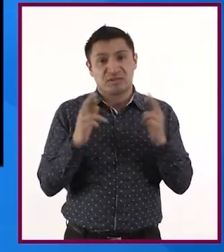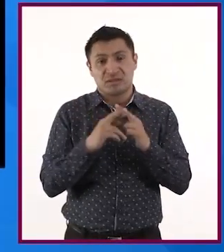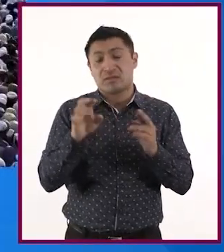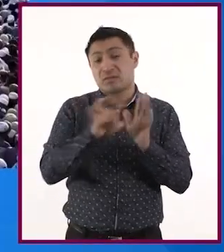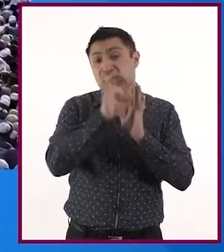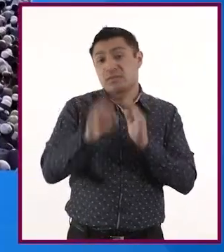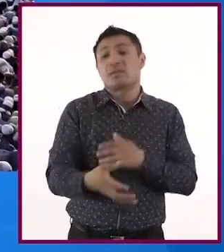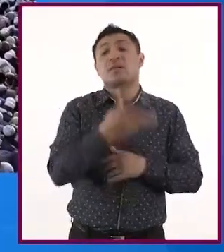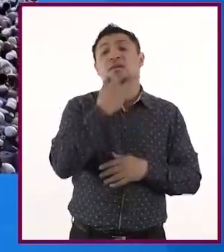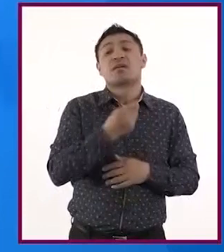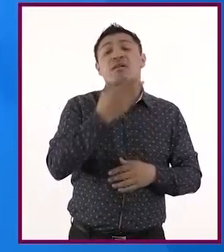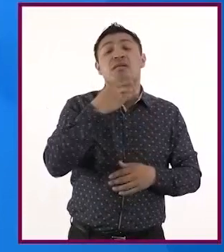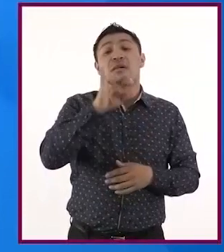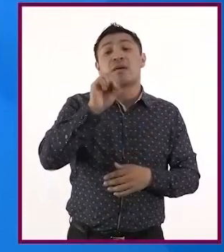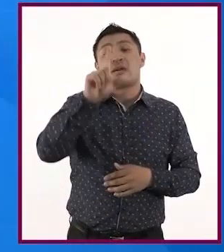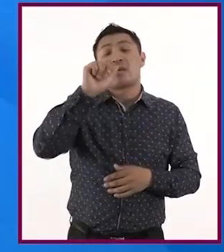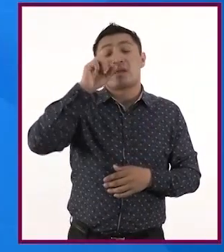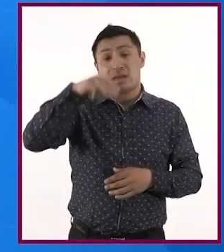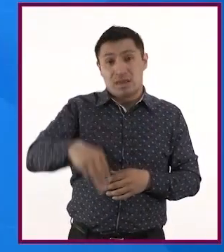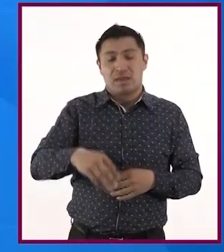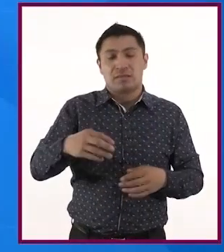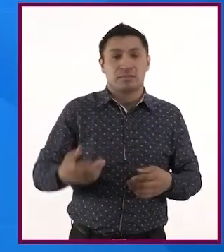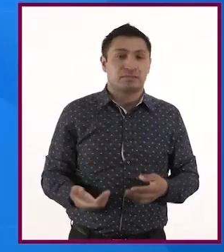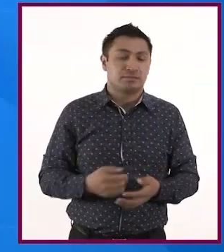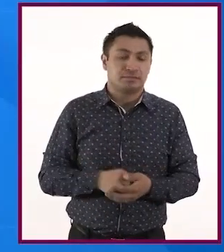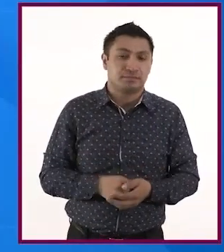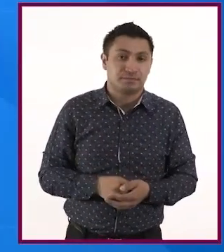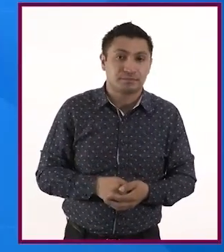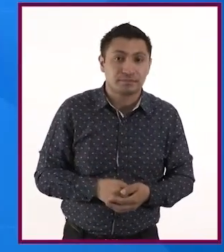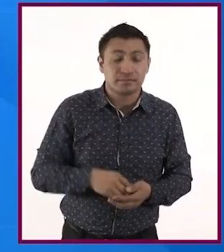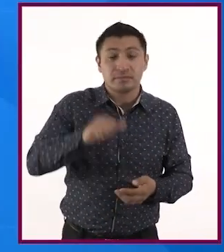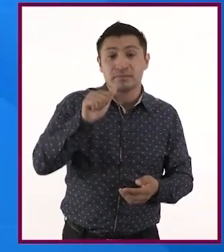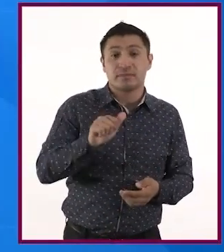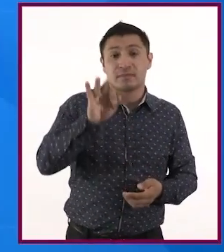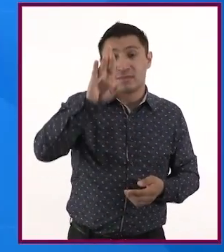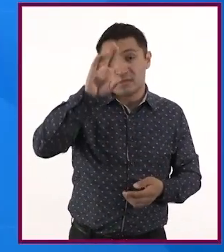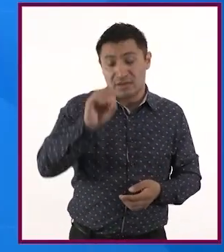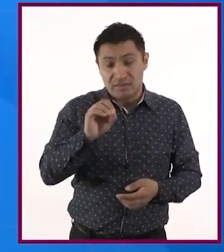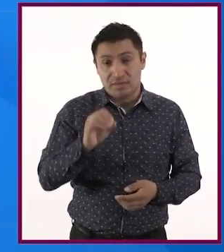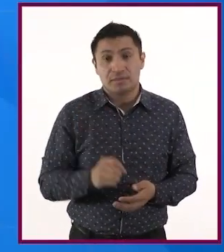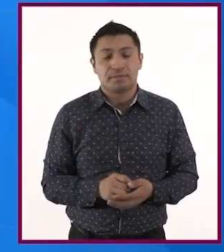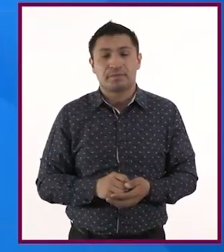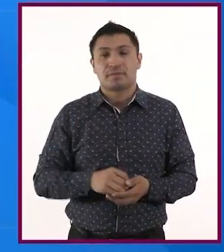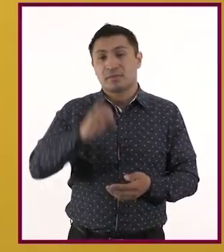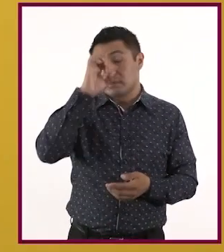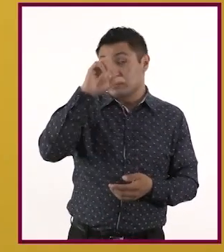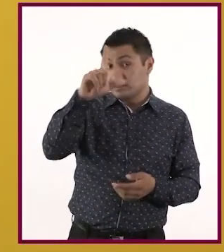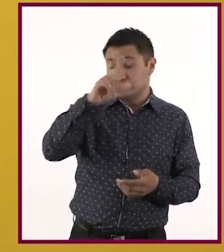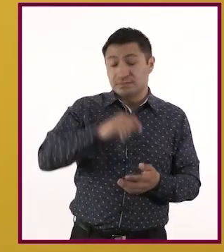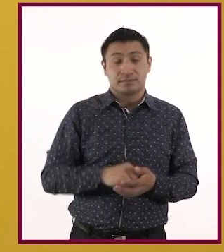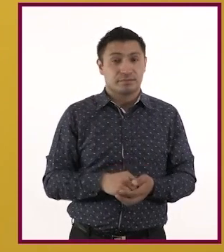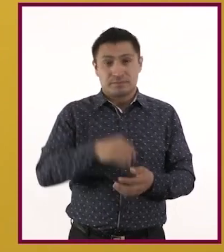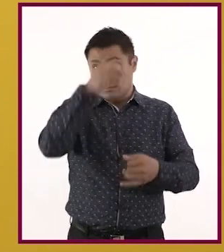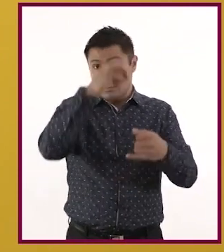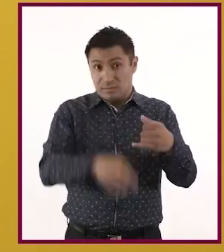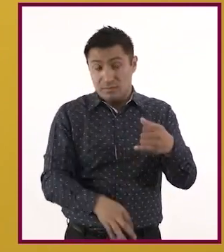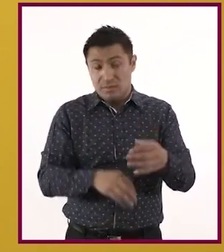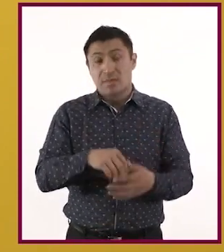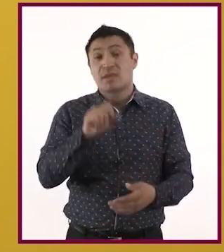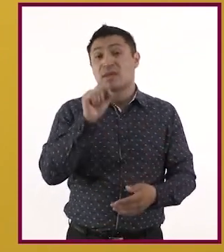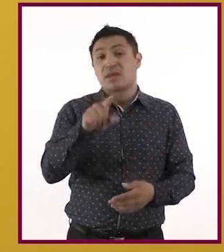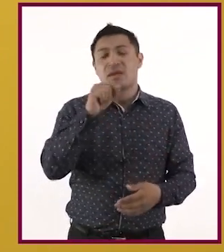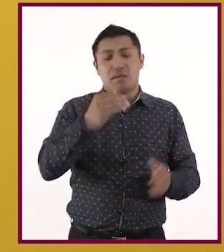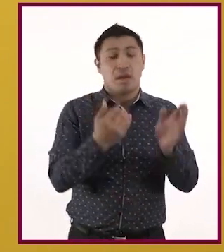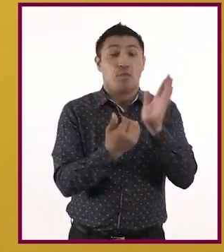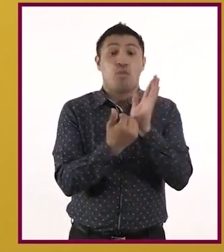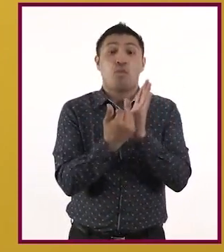del judaísmo, del islam, de las raíces étnicas, las raíces afro y de la religión espiritualista. Y finalmente, también